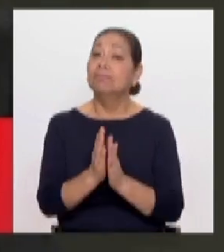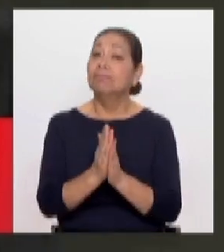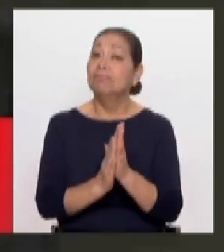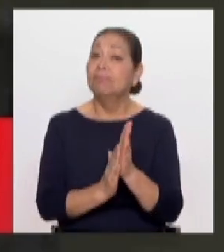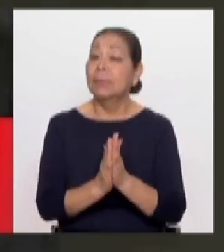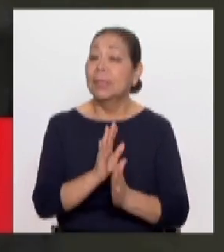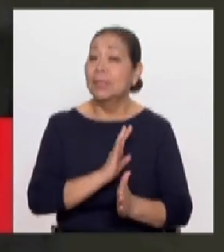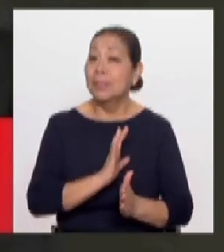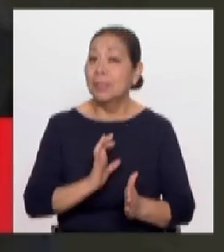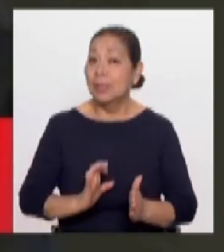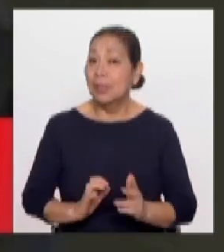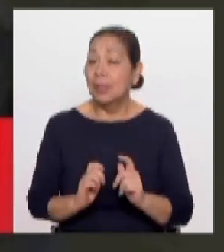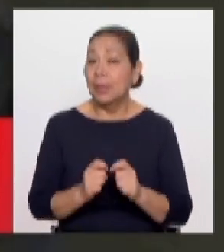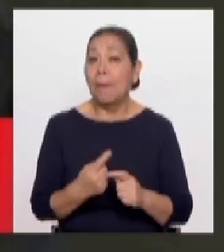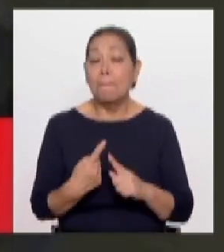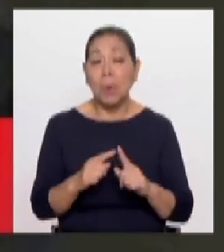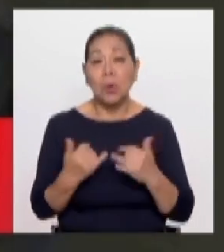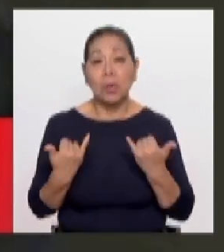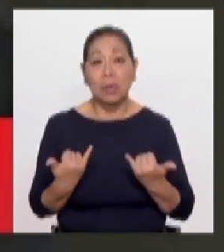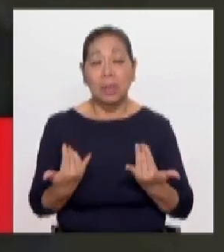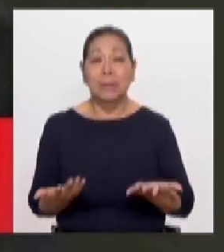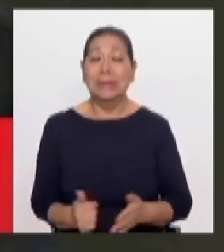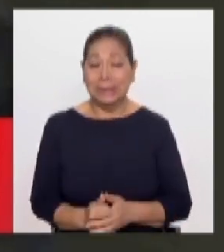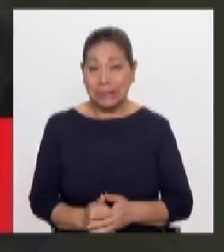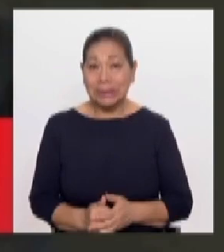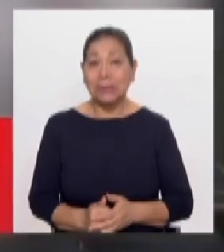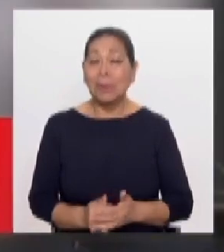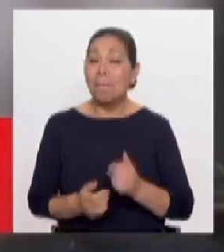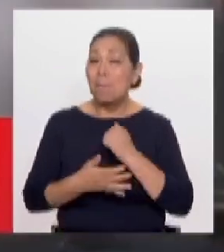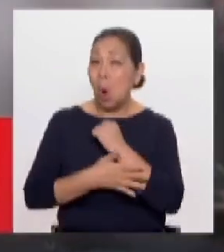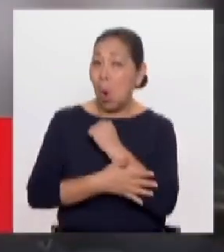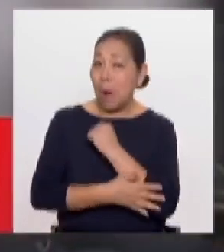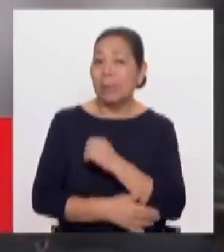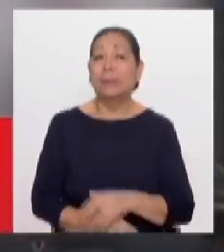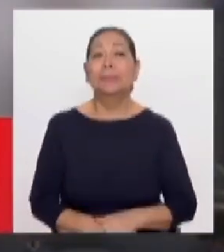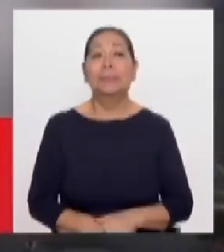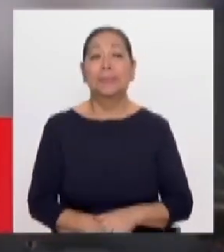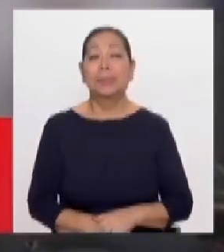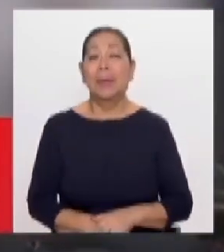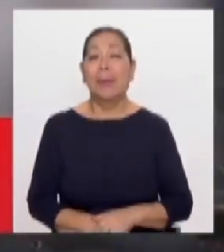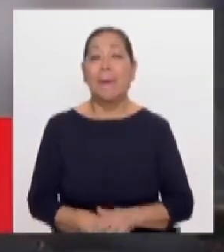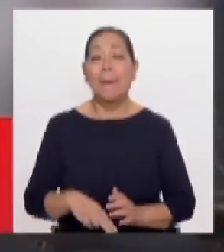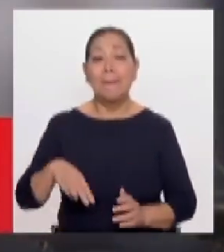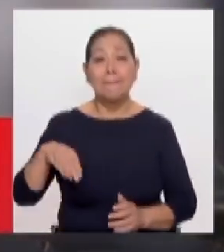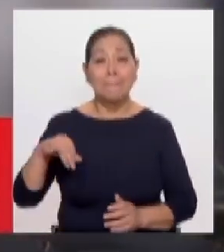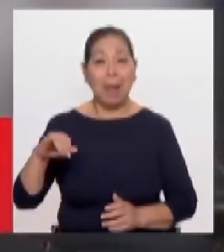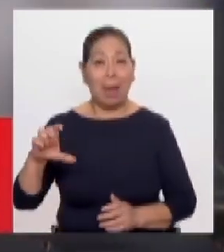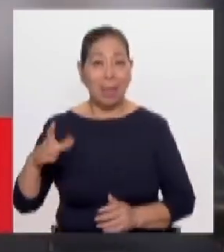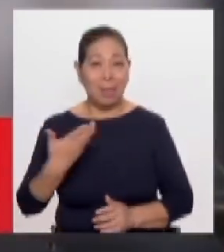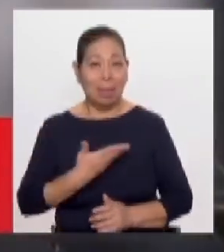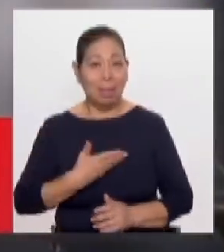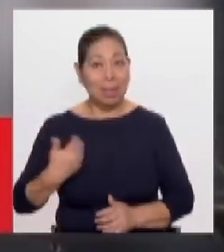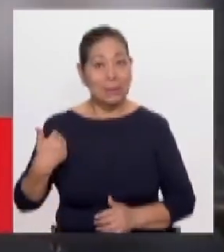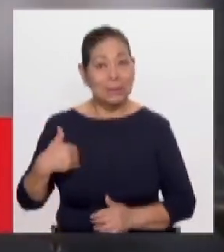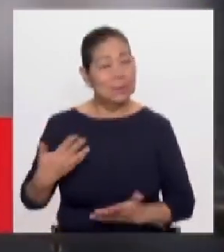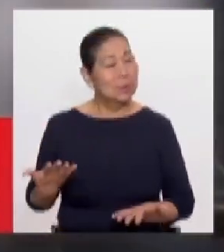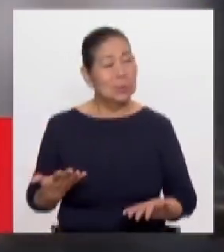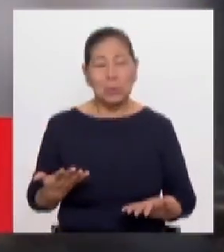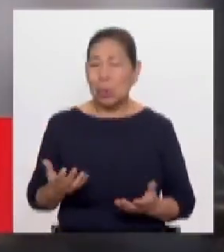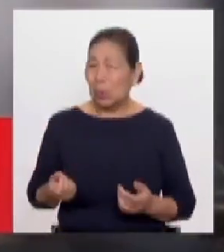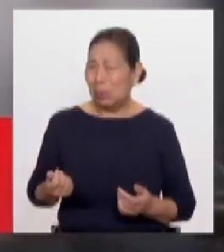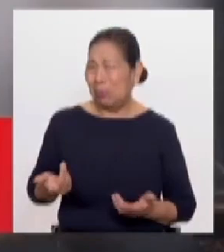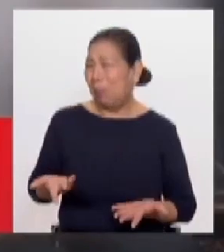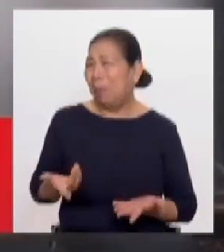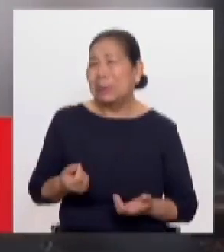beneficio que el Estado les da por estar en situación de pobreza. Javier Milei recibió una Argentina con una